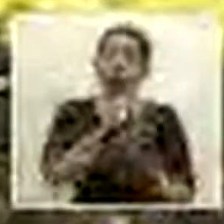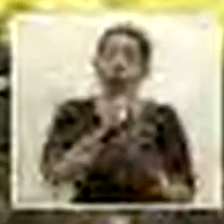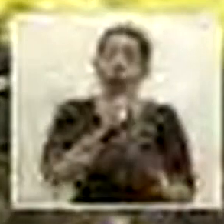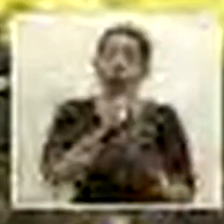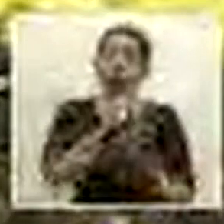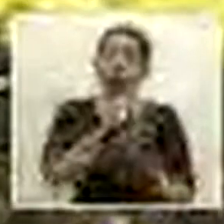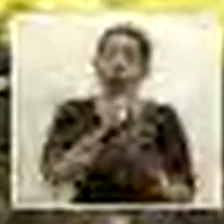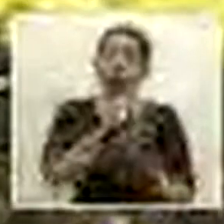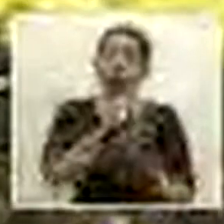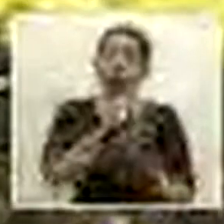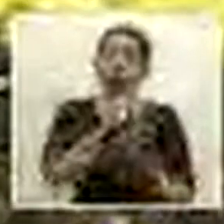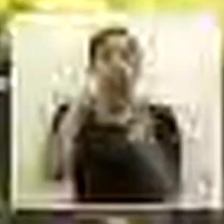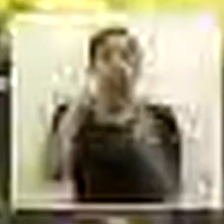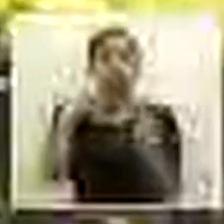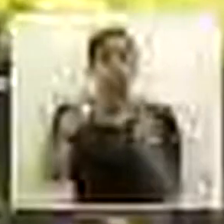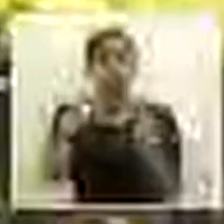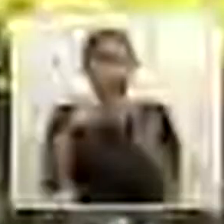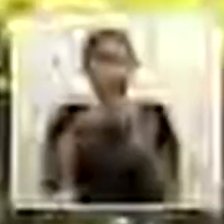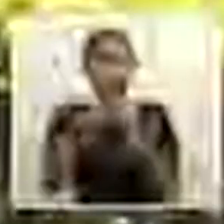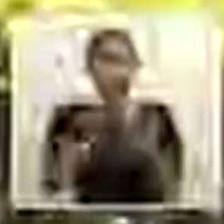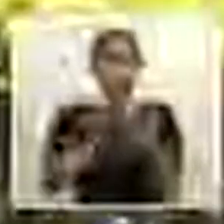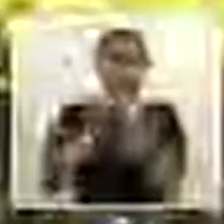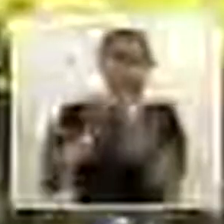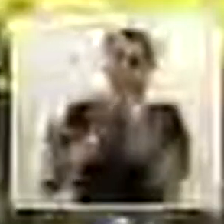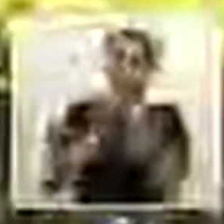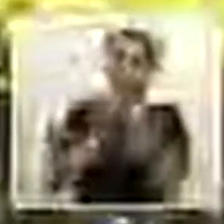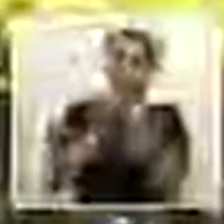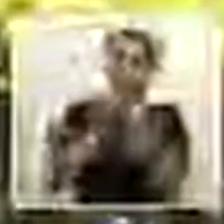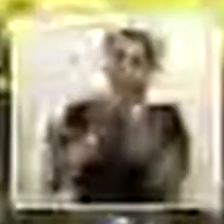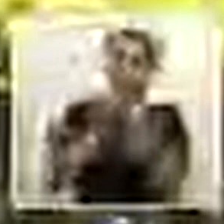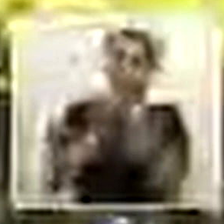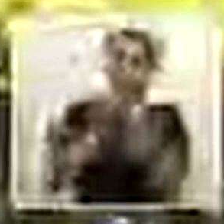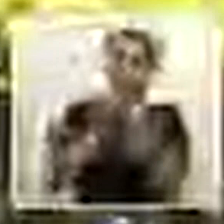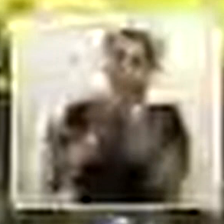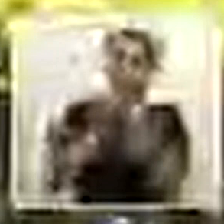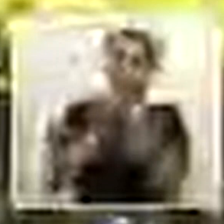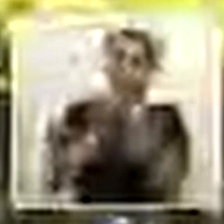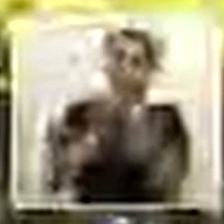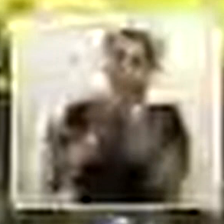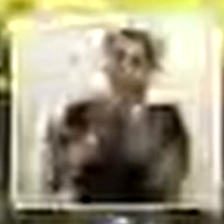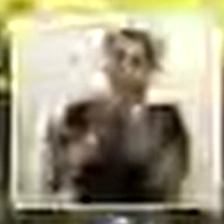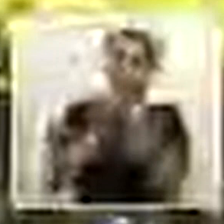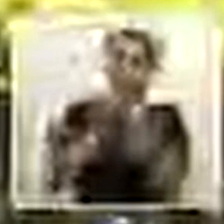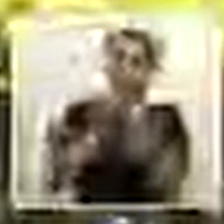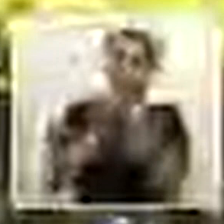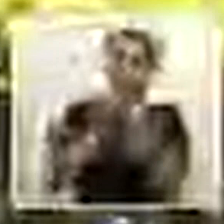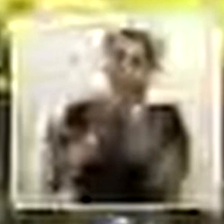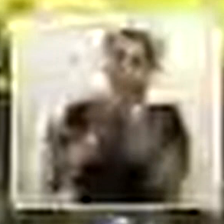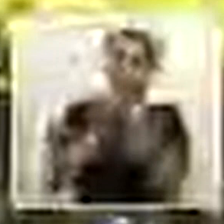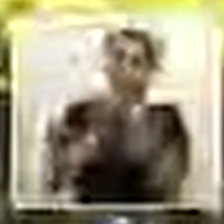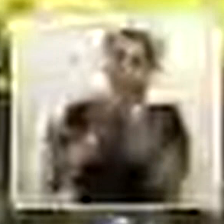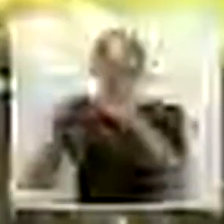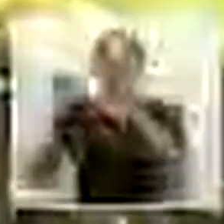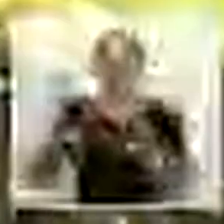un enredo que estaban confirmados, y basados en esa recomendación de salud o en esa conversación, los diputados